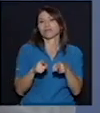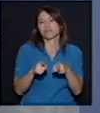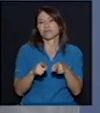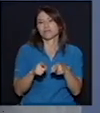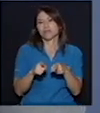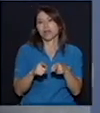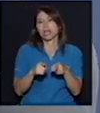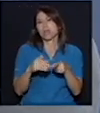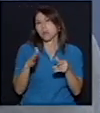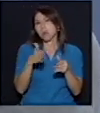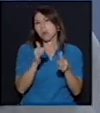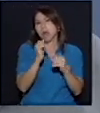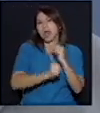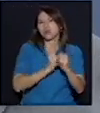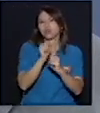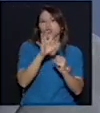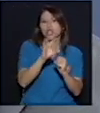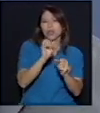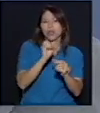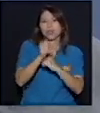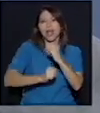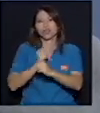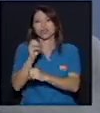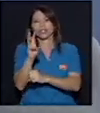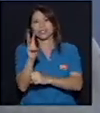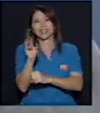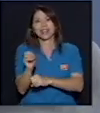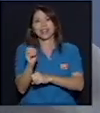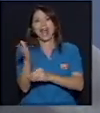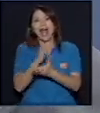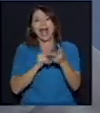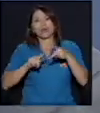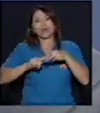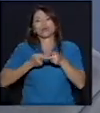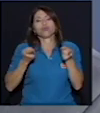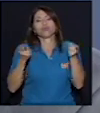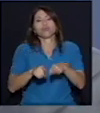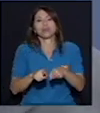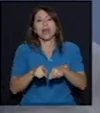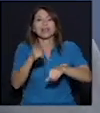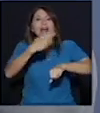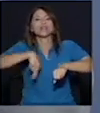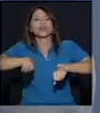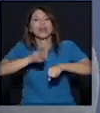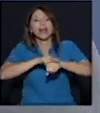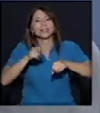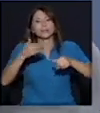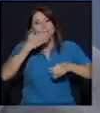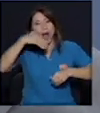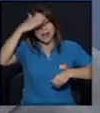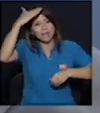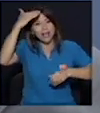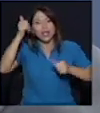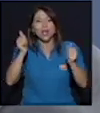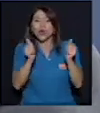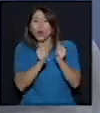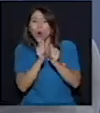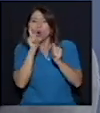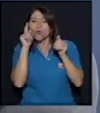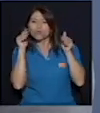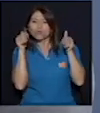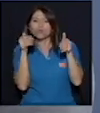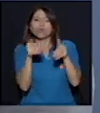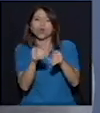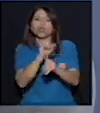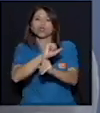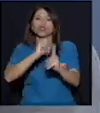avanzando en los 50 y 60, el nacionalismo árabe con un corte liviano hacia un socialismo de